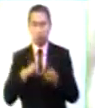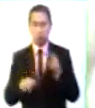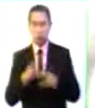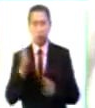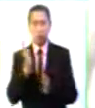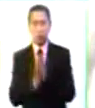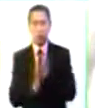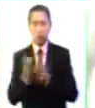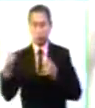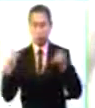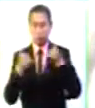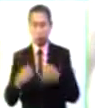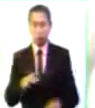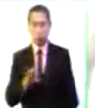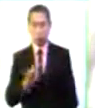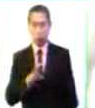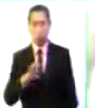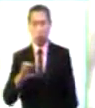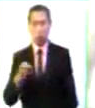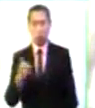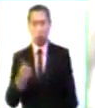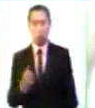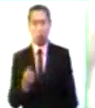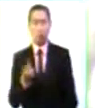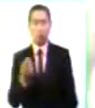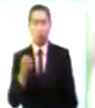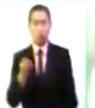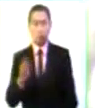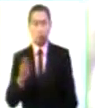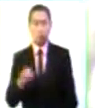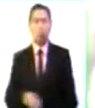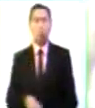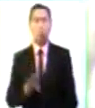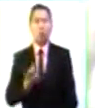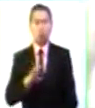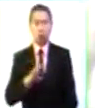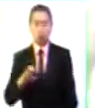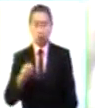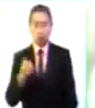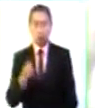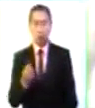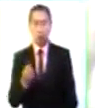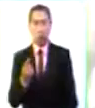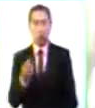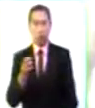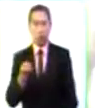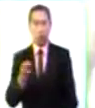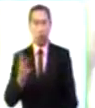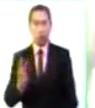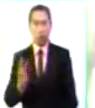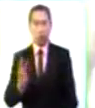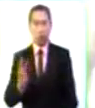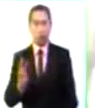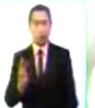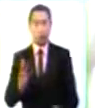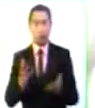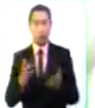gratuitas 810-1104, 810-1106.